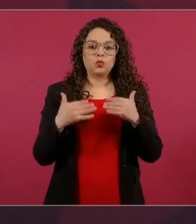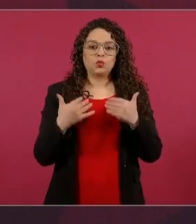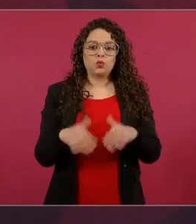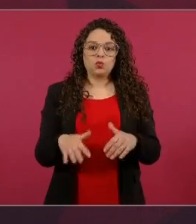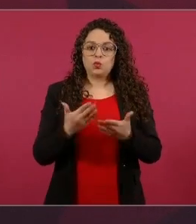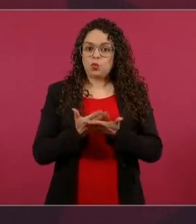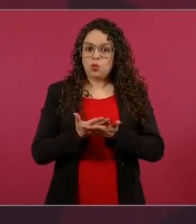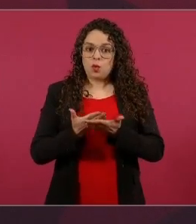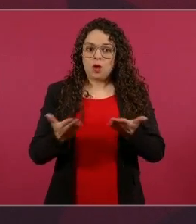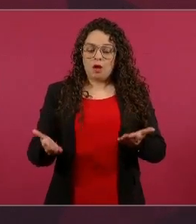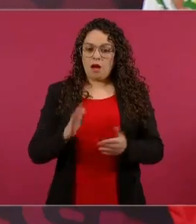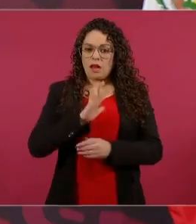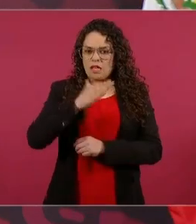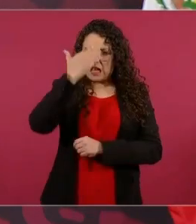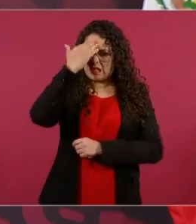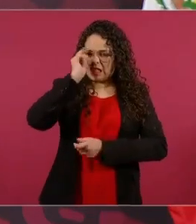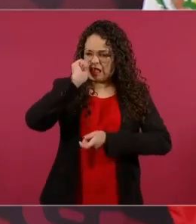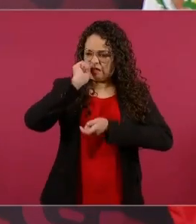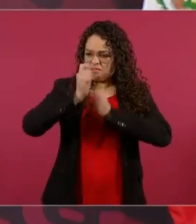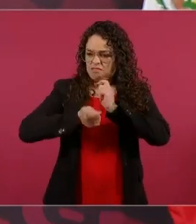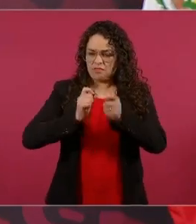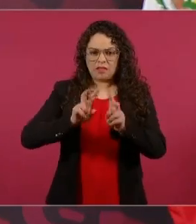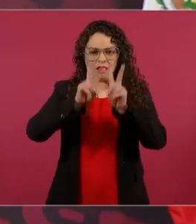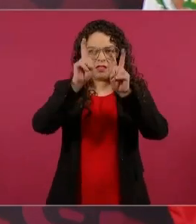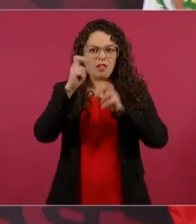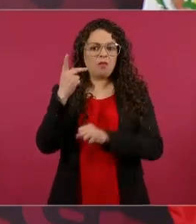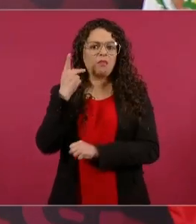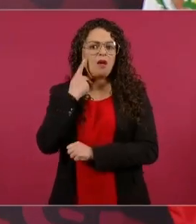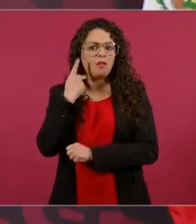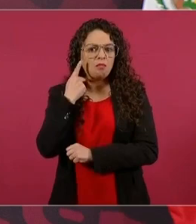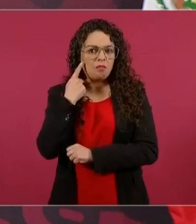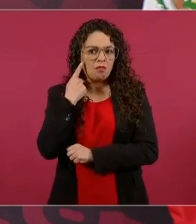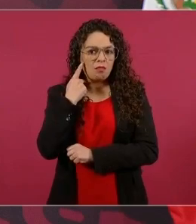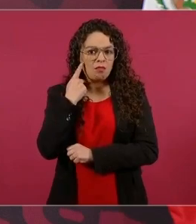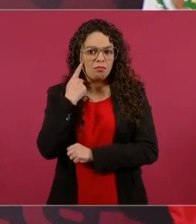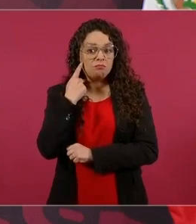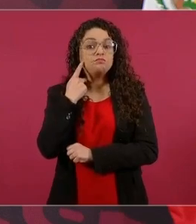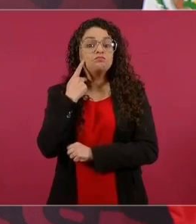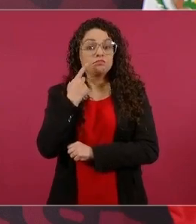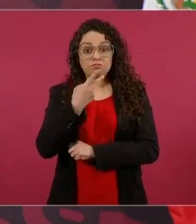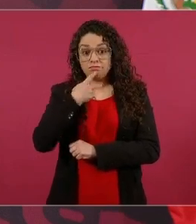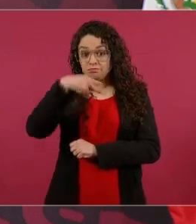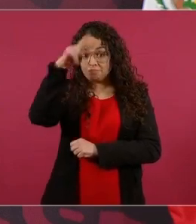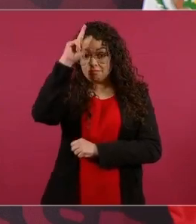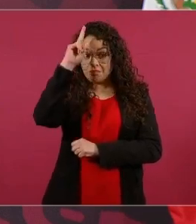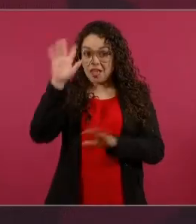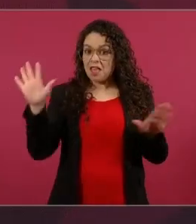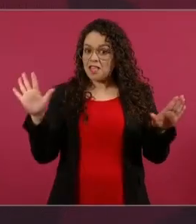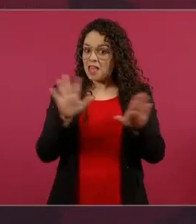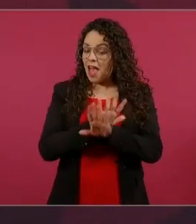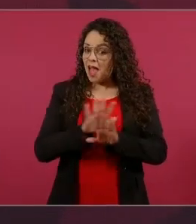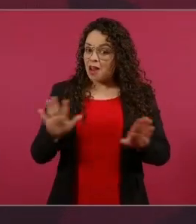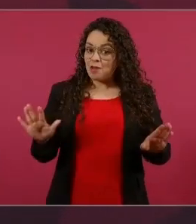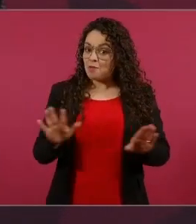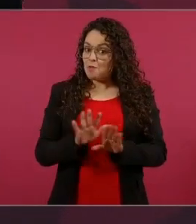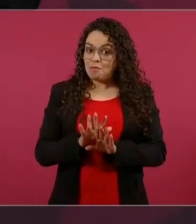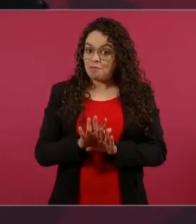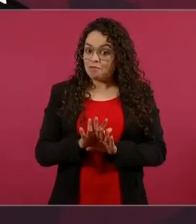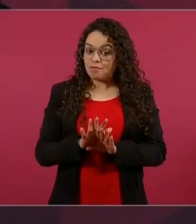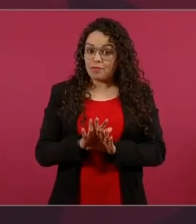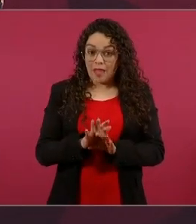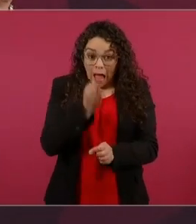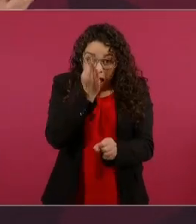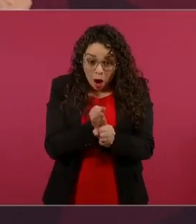más politizados del mundo y no es de ahora eh es